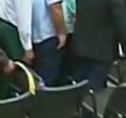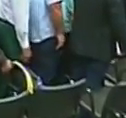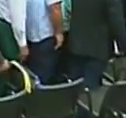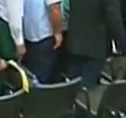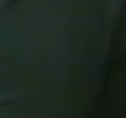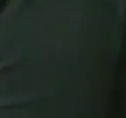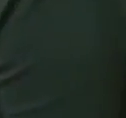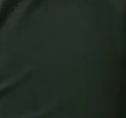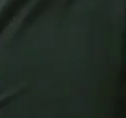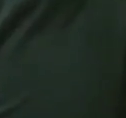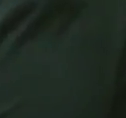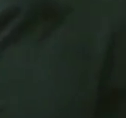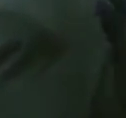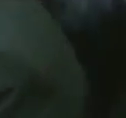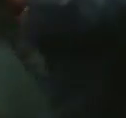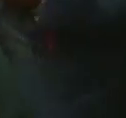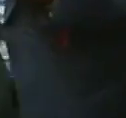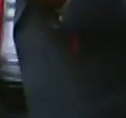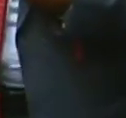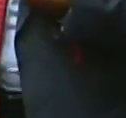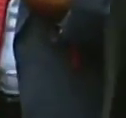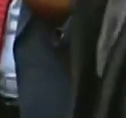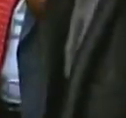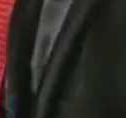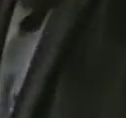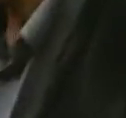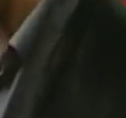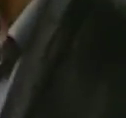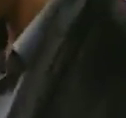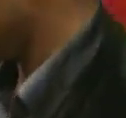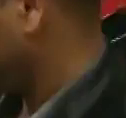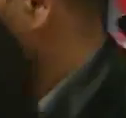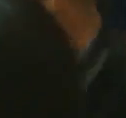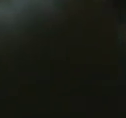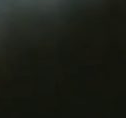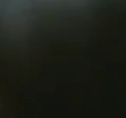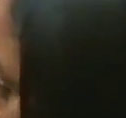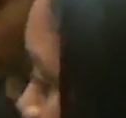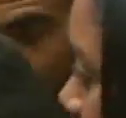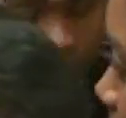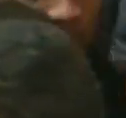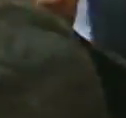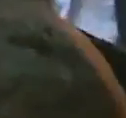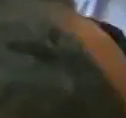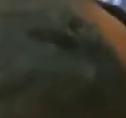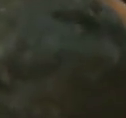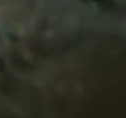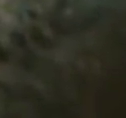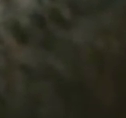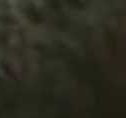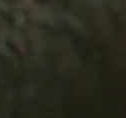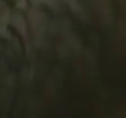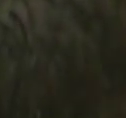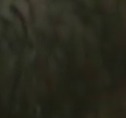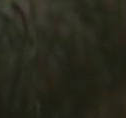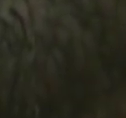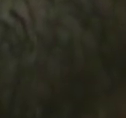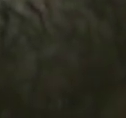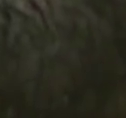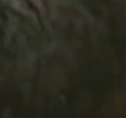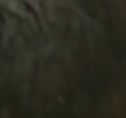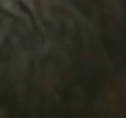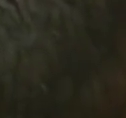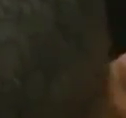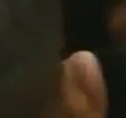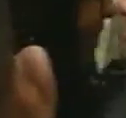distintos países del mundo. El proyecto de ley de precios acordados fue un punto importante en esta sesión, así